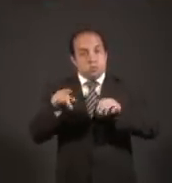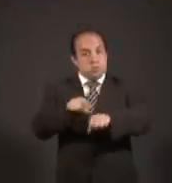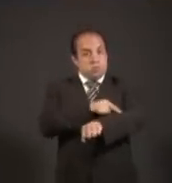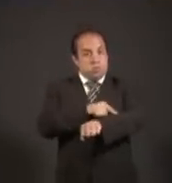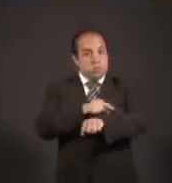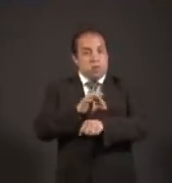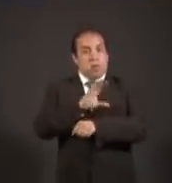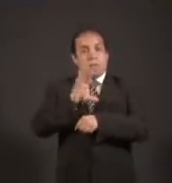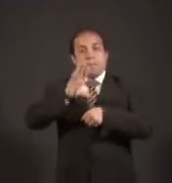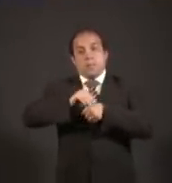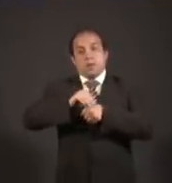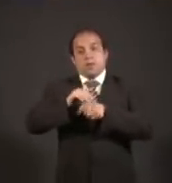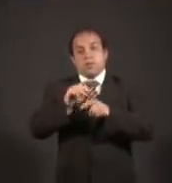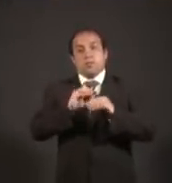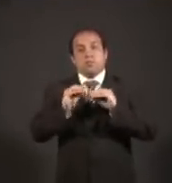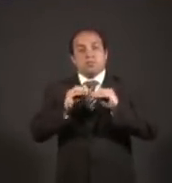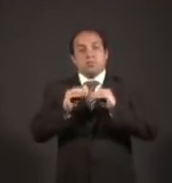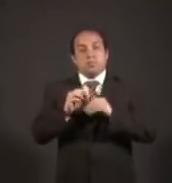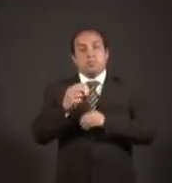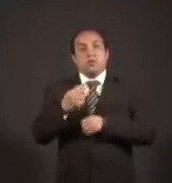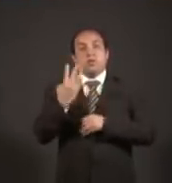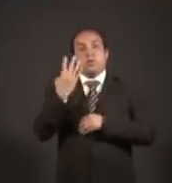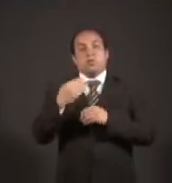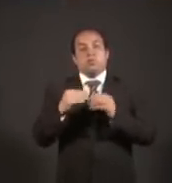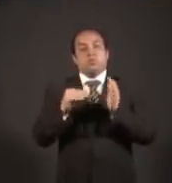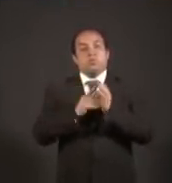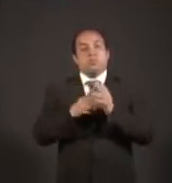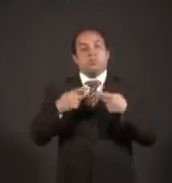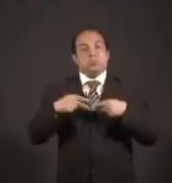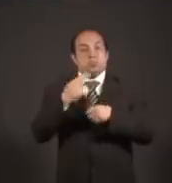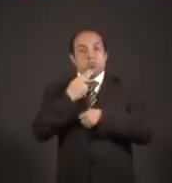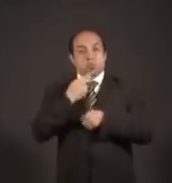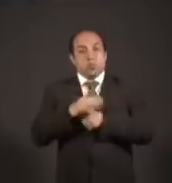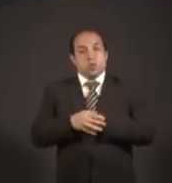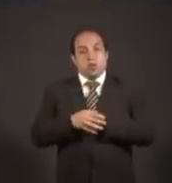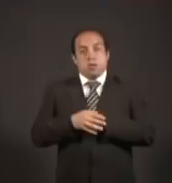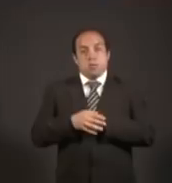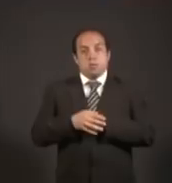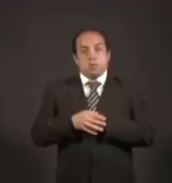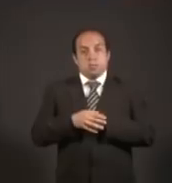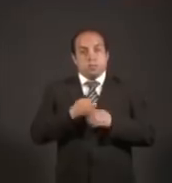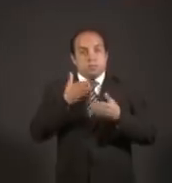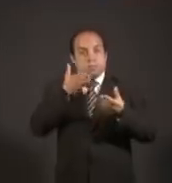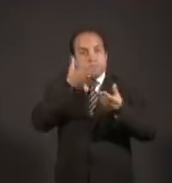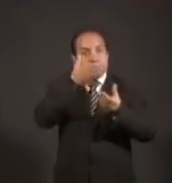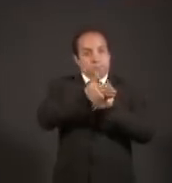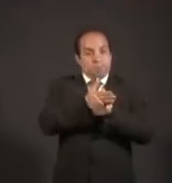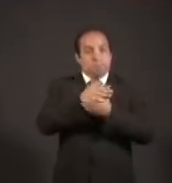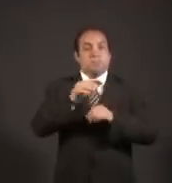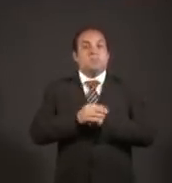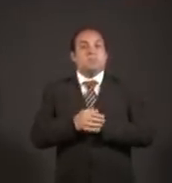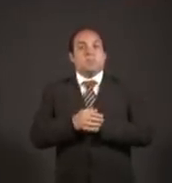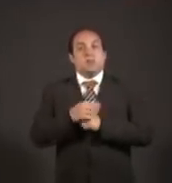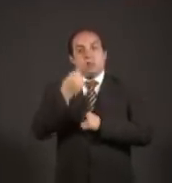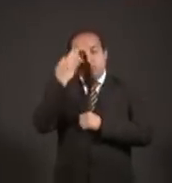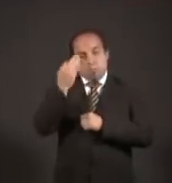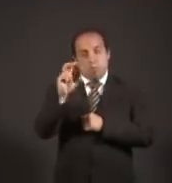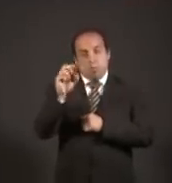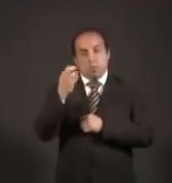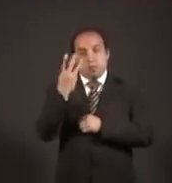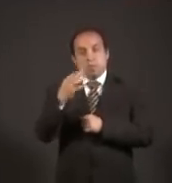4.000 personas usuarias por hora y por sentido en un tiempo de 33 minutos. Se beneficiará a más